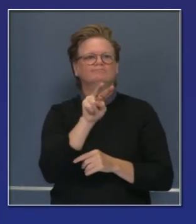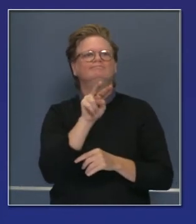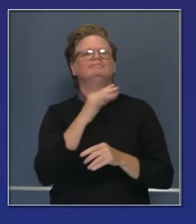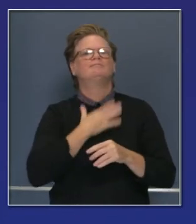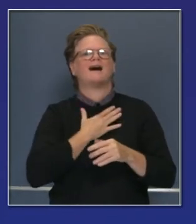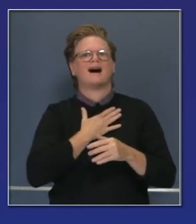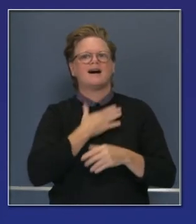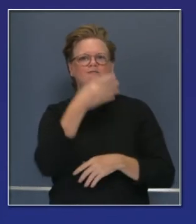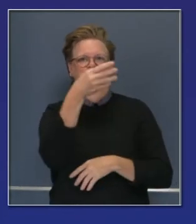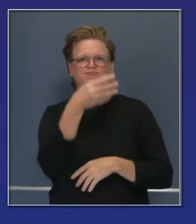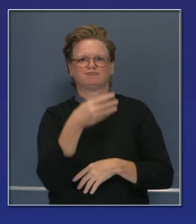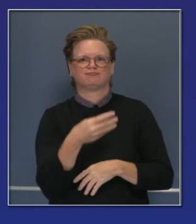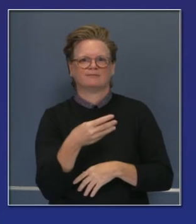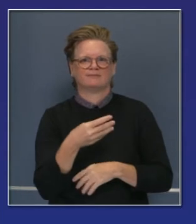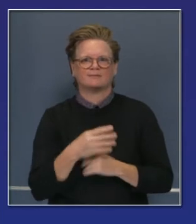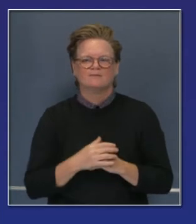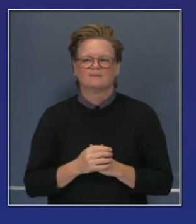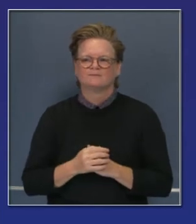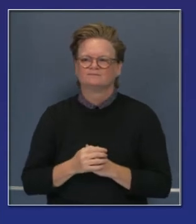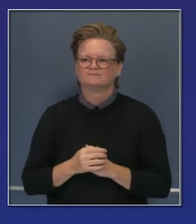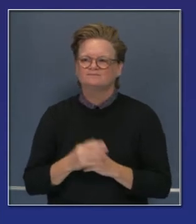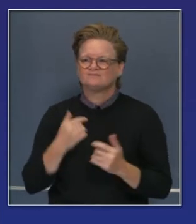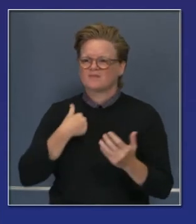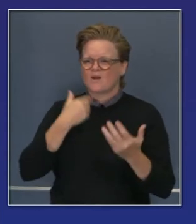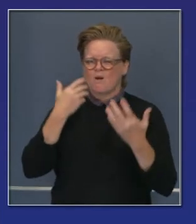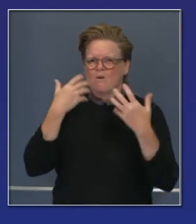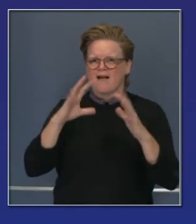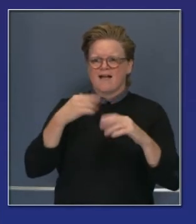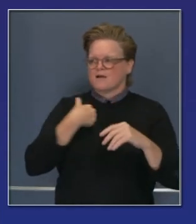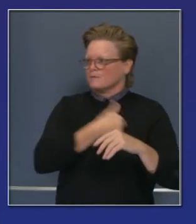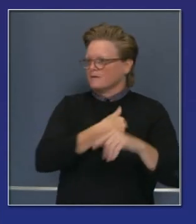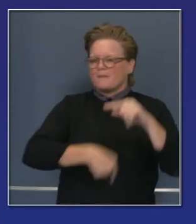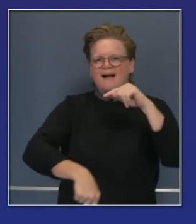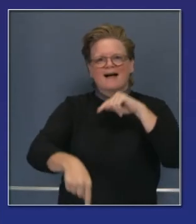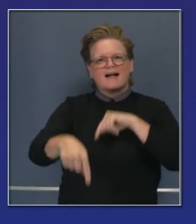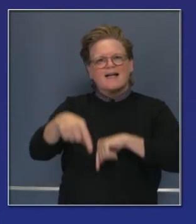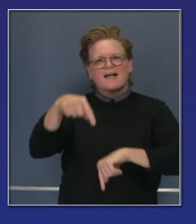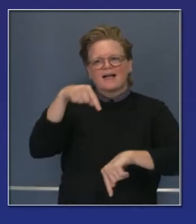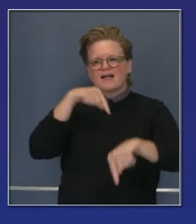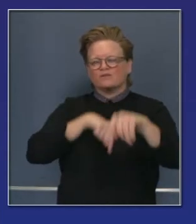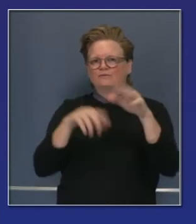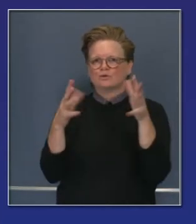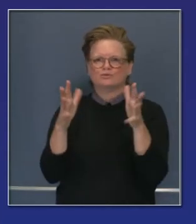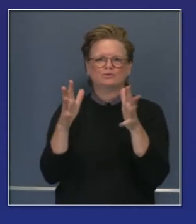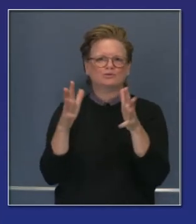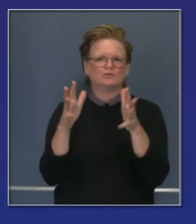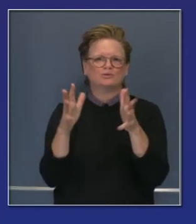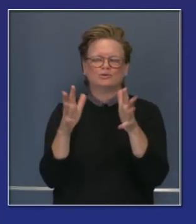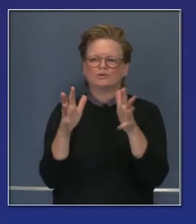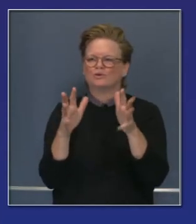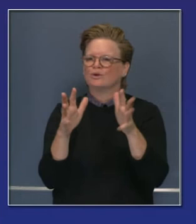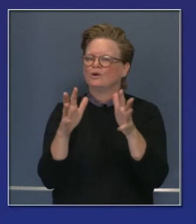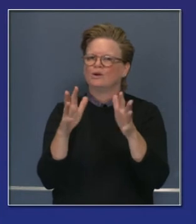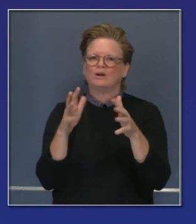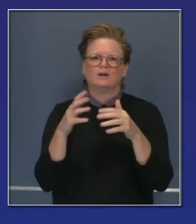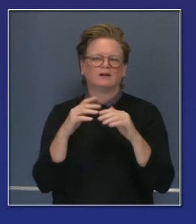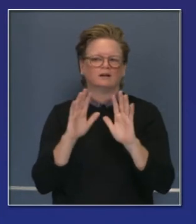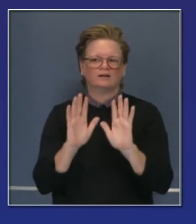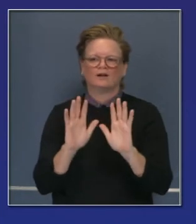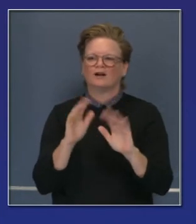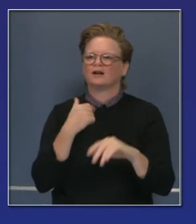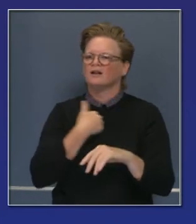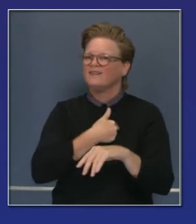muy percatados, muy conscientes de la experiencia que tuvimos hace algunos meses. Es